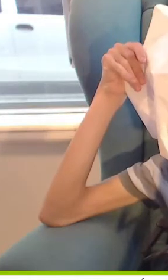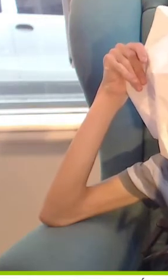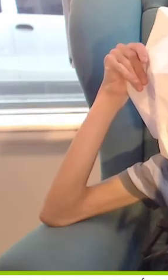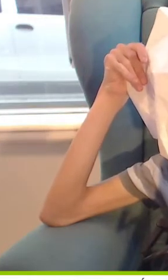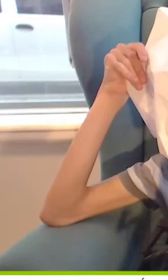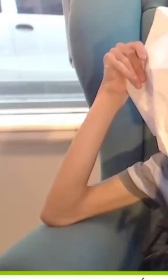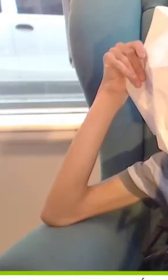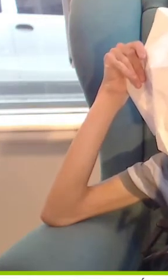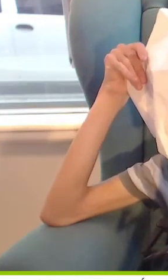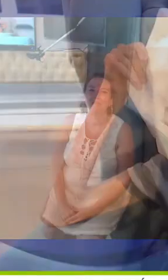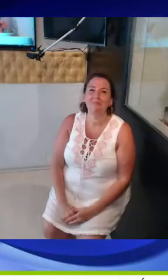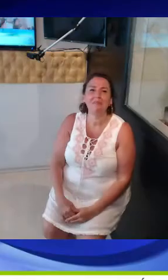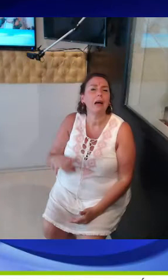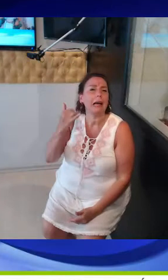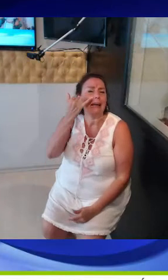Y...